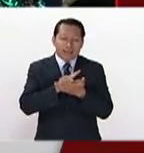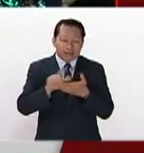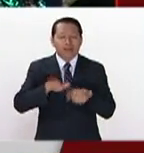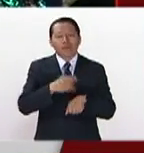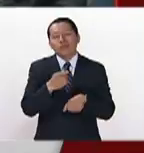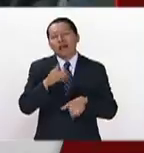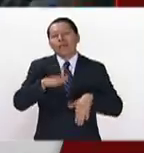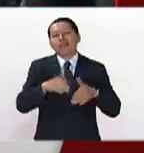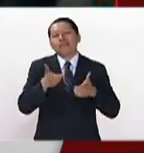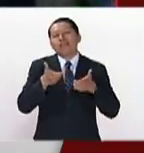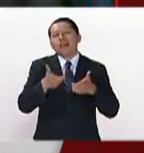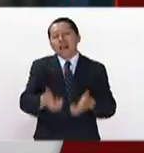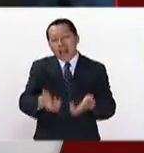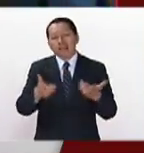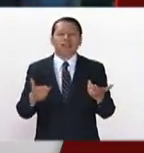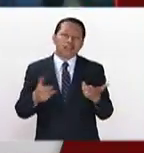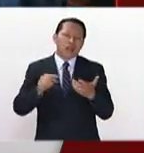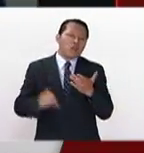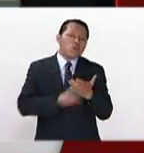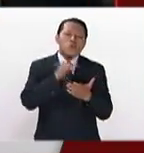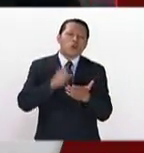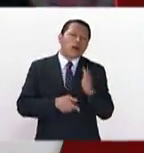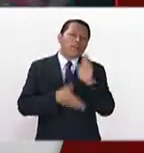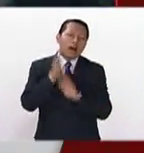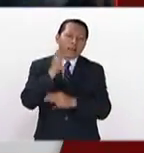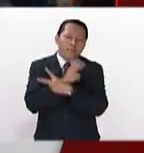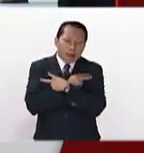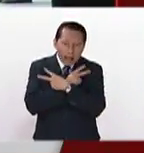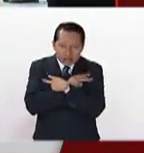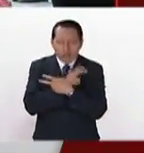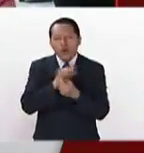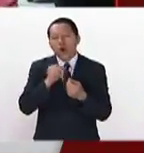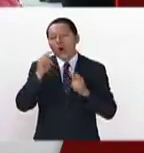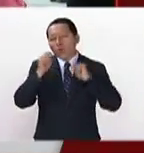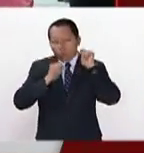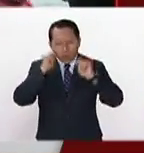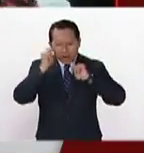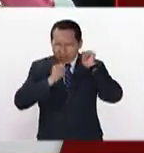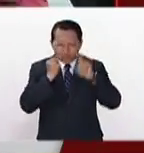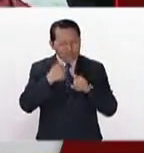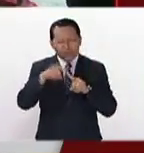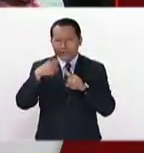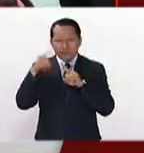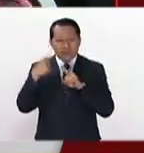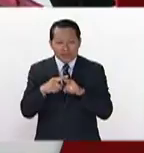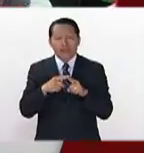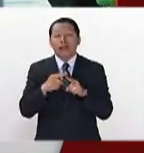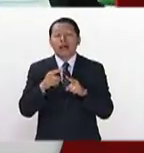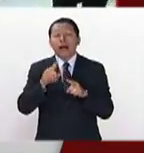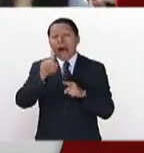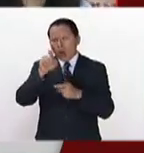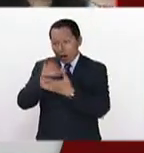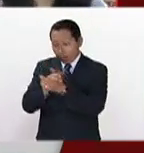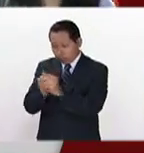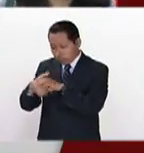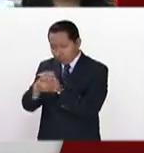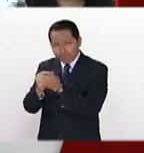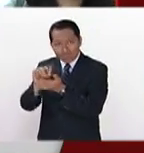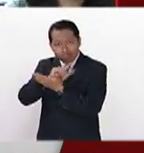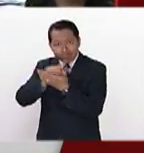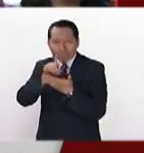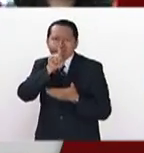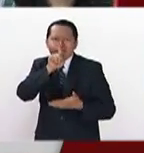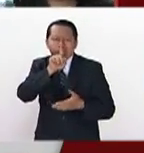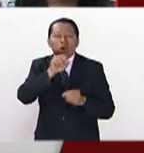Andamos en la calle, andamos en algún lugar de vacaciones, algún lugar de turista, y no nos lavamos las manos o comemos